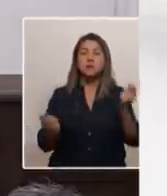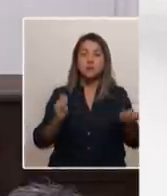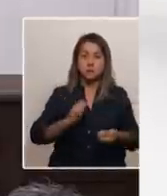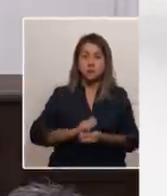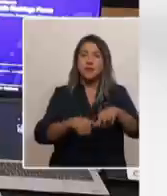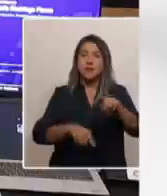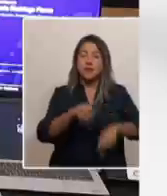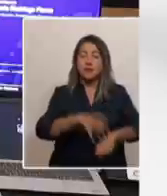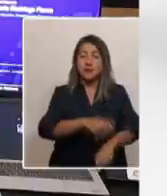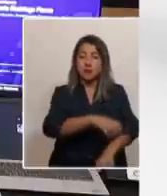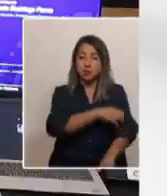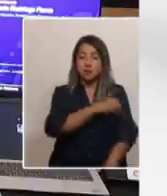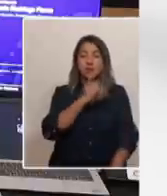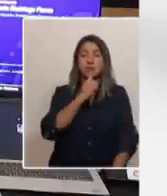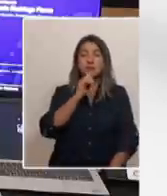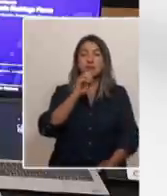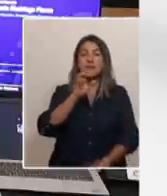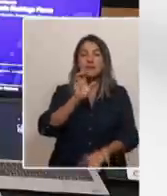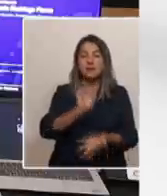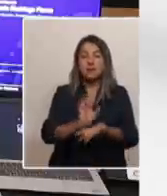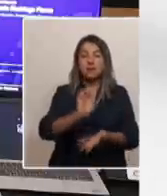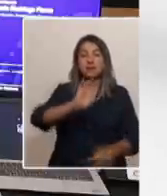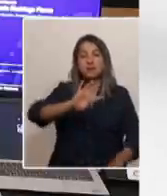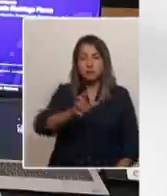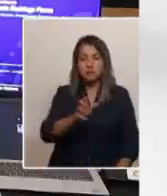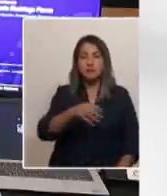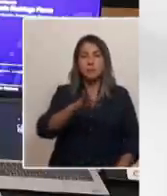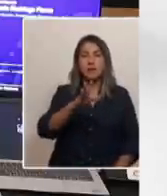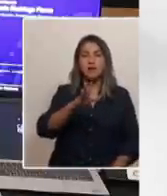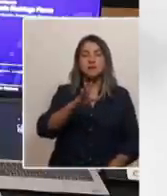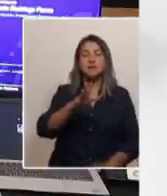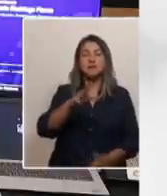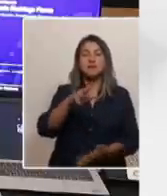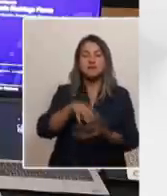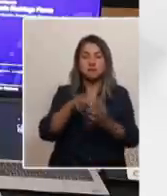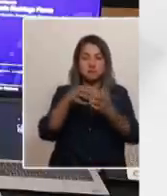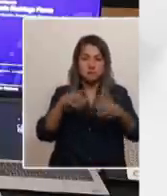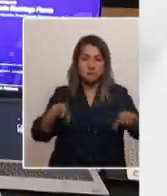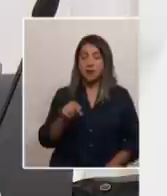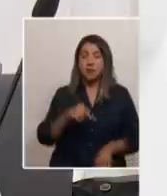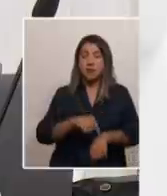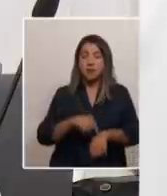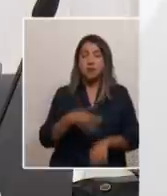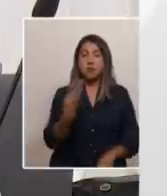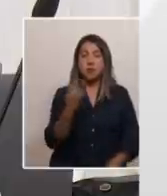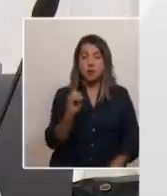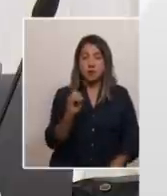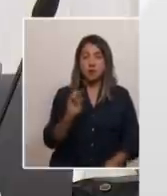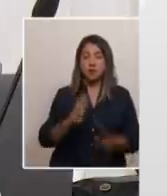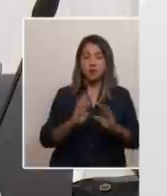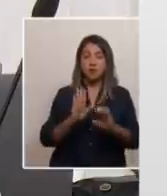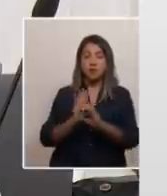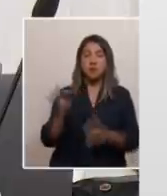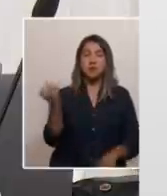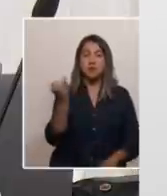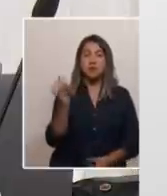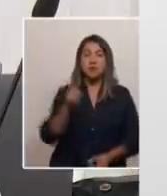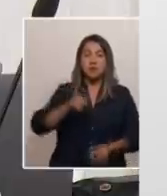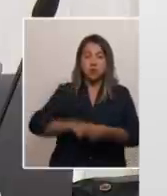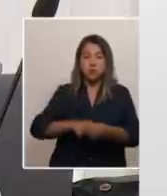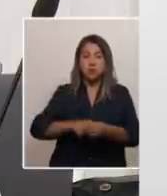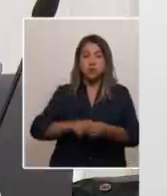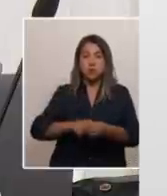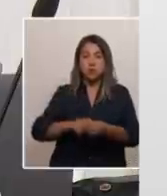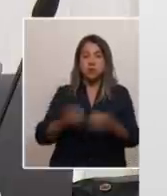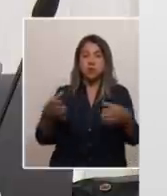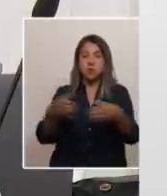del rechazo, pero una cosa muy distinta va a ser, ¿no es cierto?, la forma y el entusiasmo en cómo uno plantee y mire el devenir de Chile. Aquí tenemos